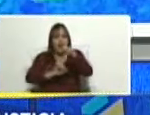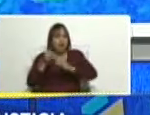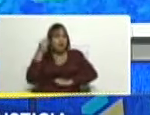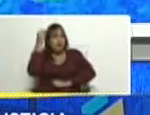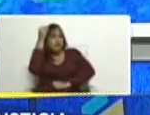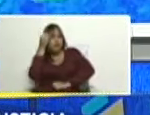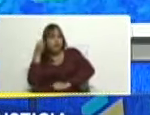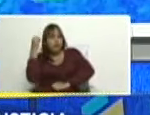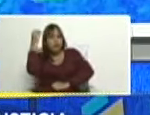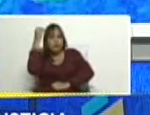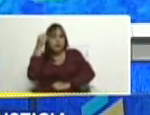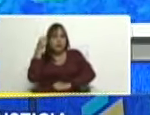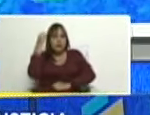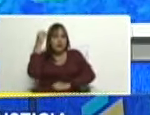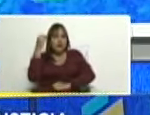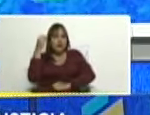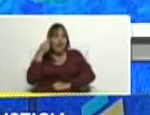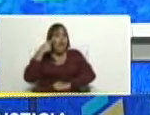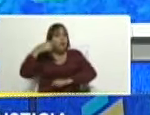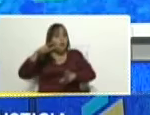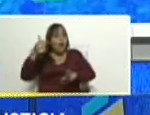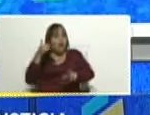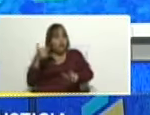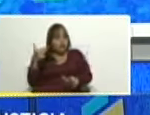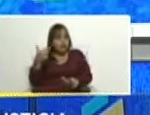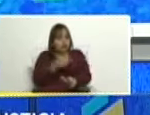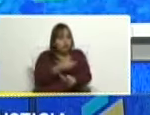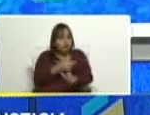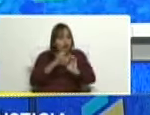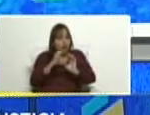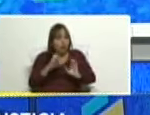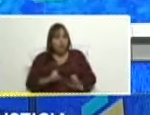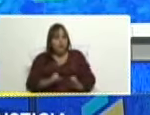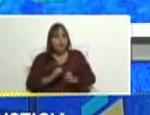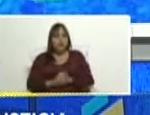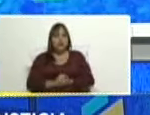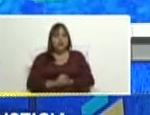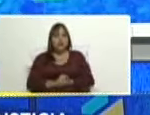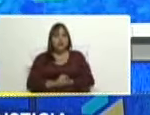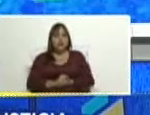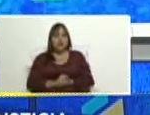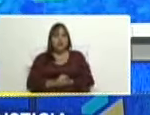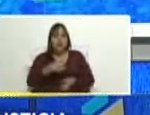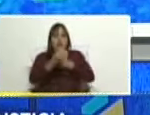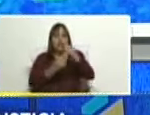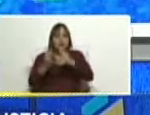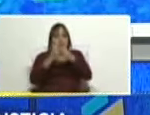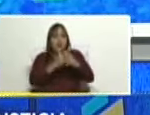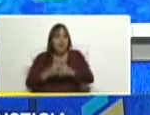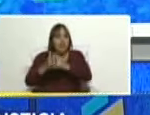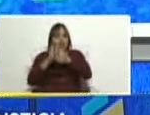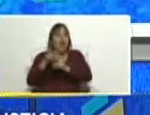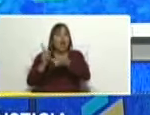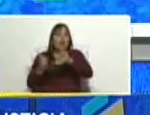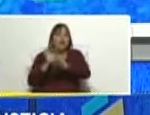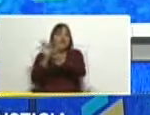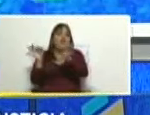pensar en que fue inoculado por la fuerza imperialista de una u otra